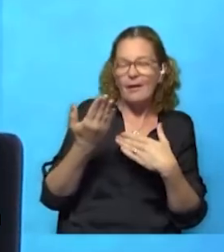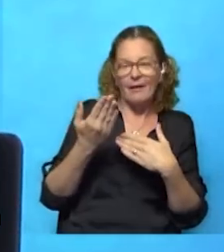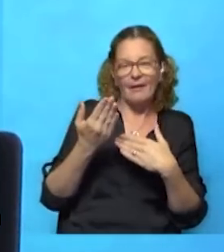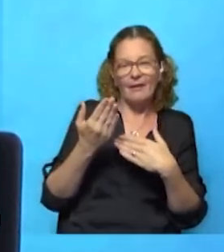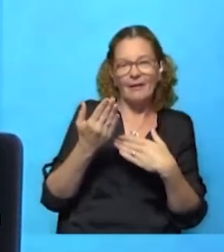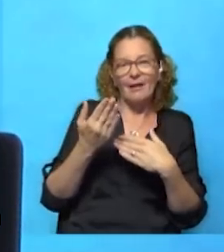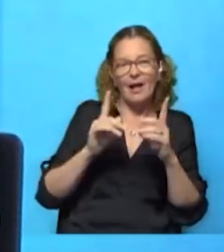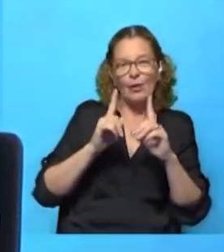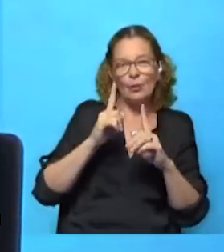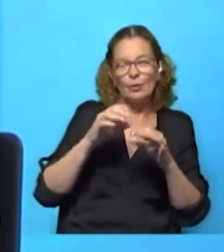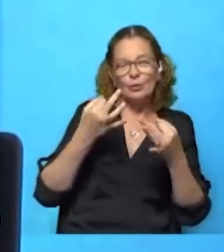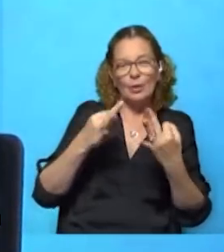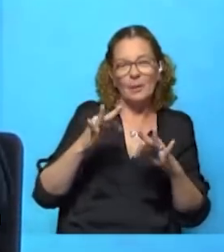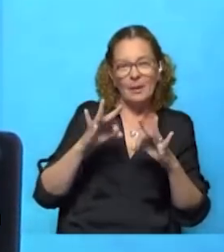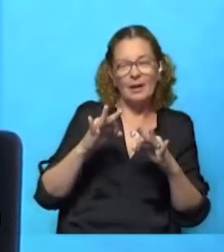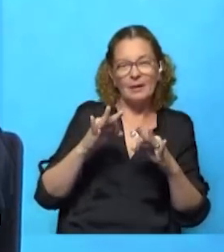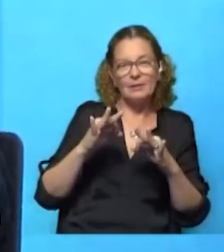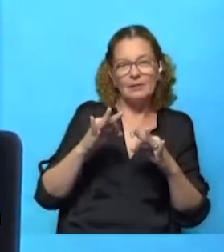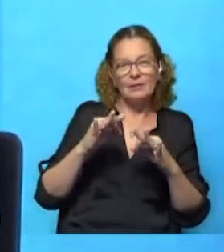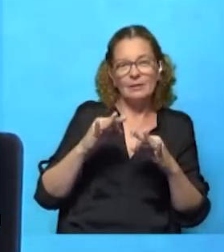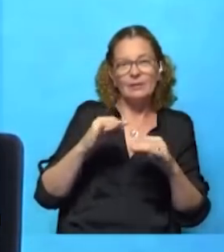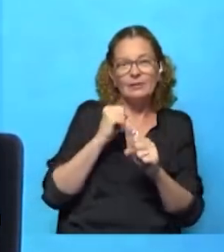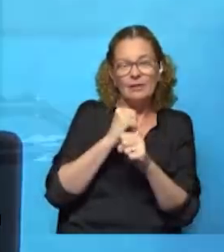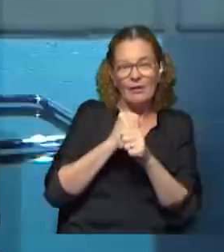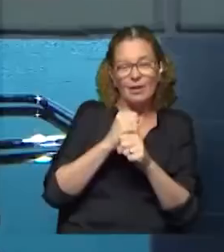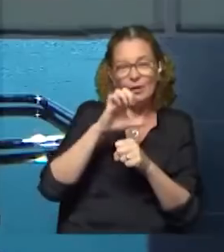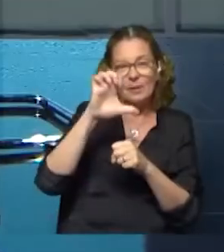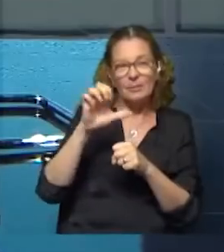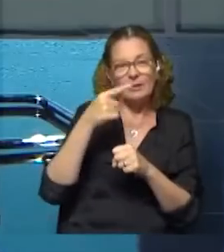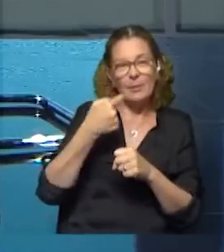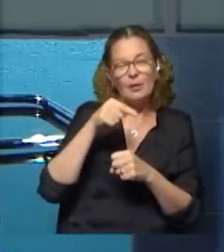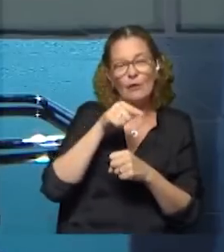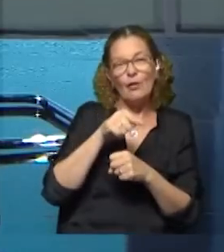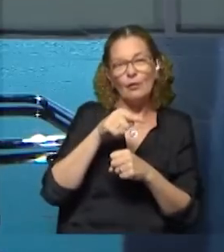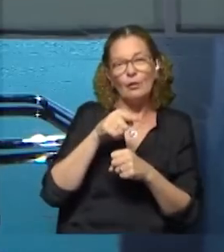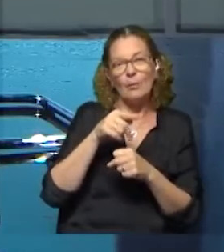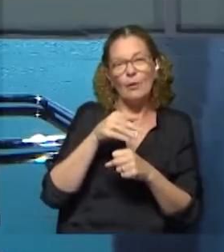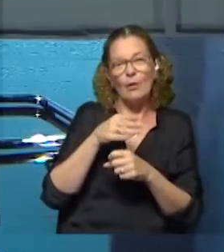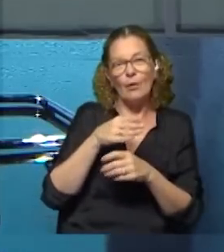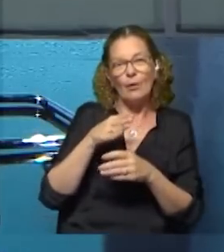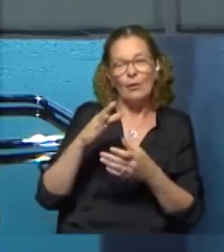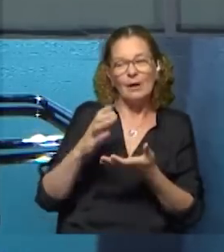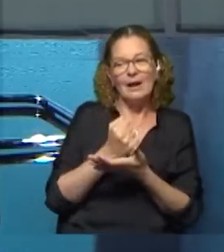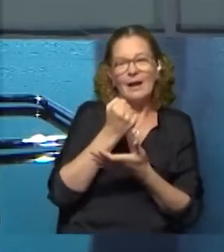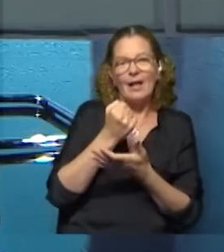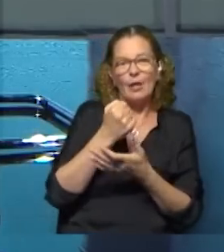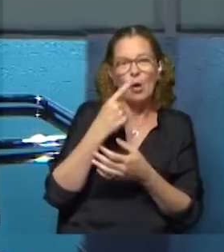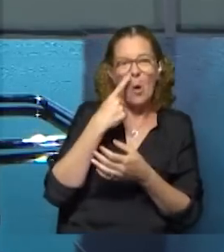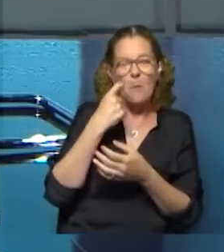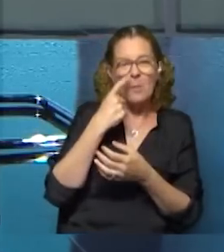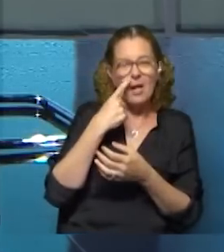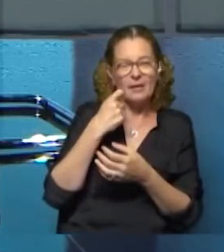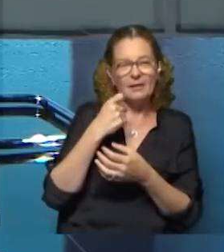algunos de tus hermanos Este sí colateralmente trabajando en la empresa Pero vos este tomaste un poco legado de de tu padre